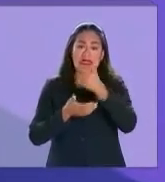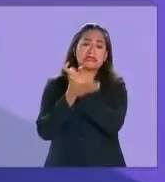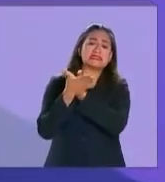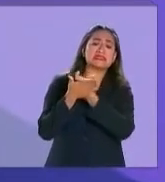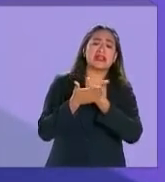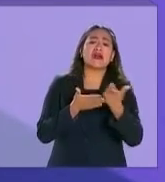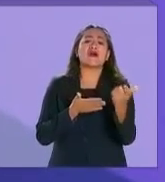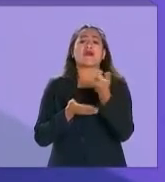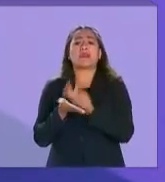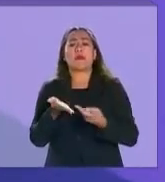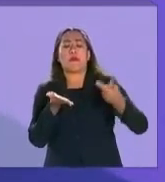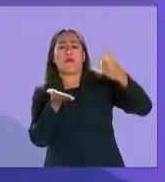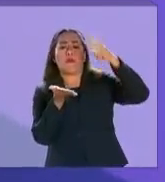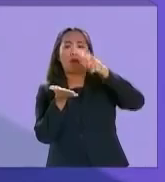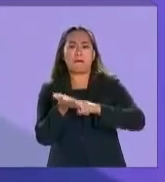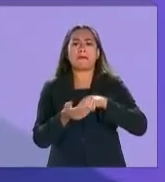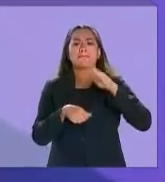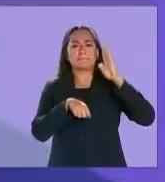mínimo